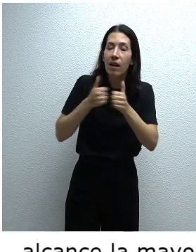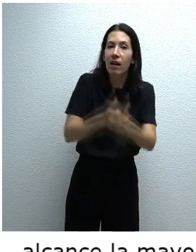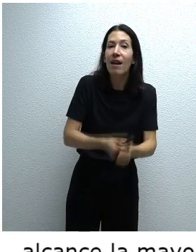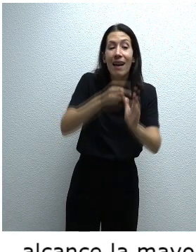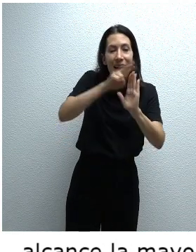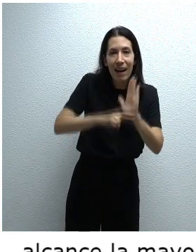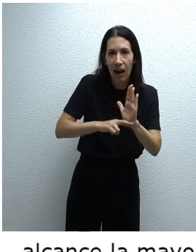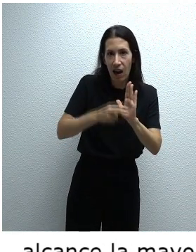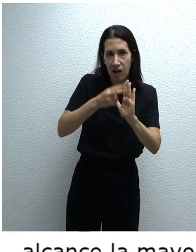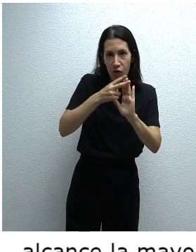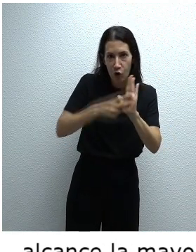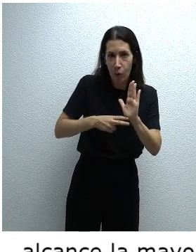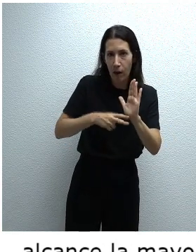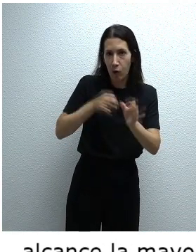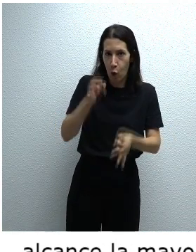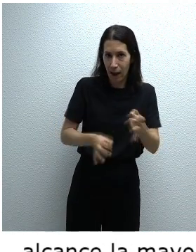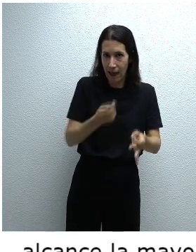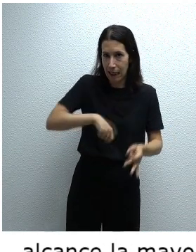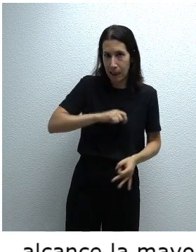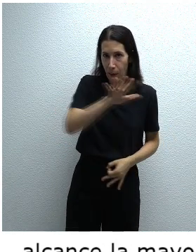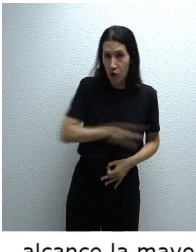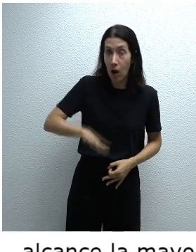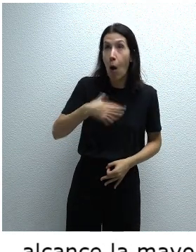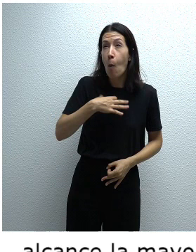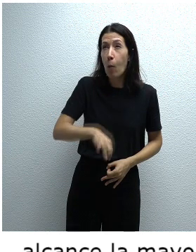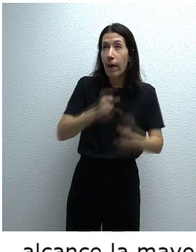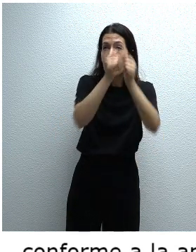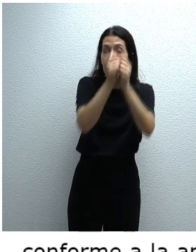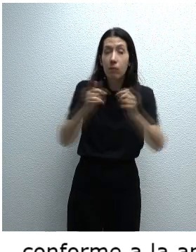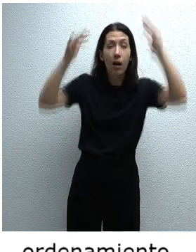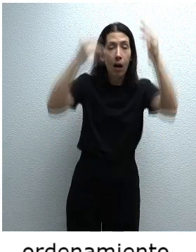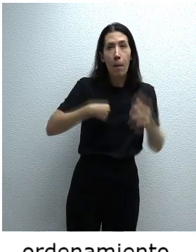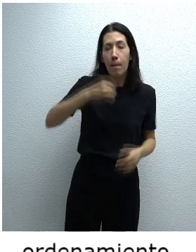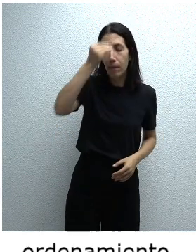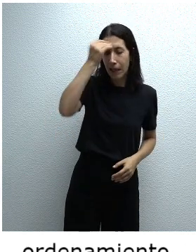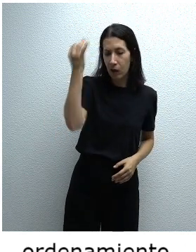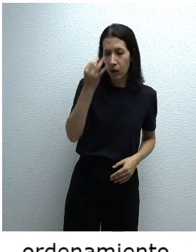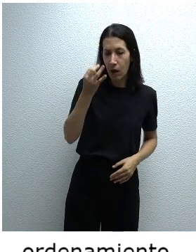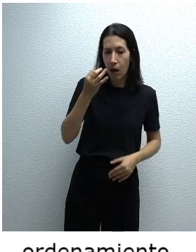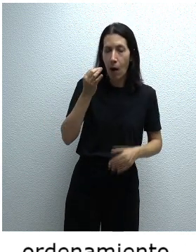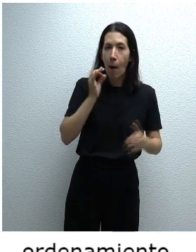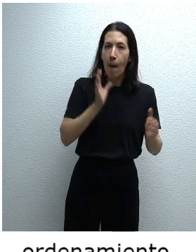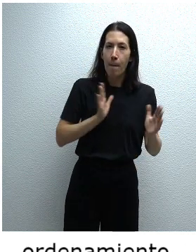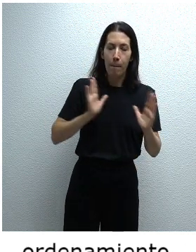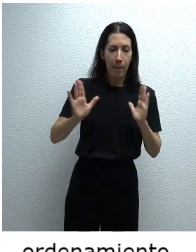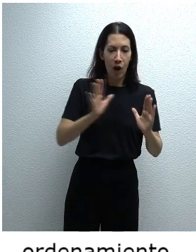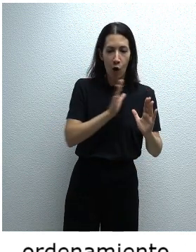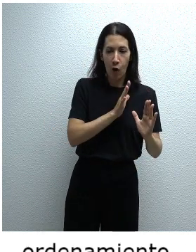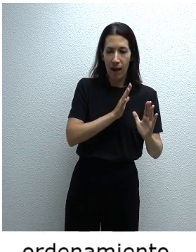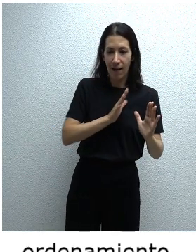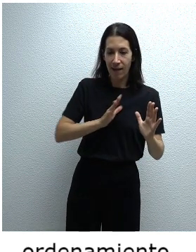No obstante, quizá pensando en ese, digamos, periodo transitorio que se